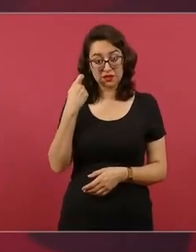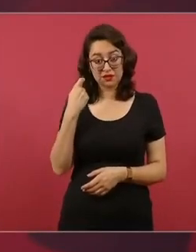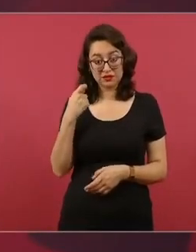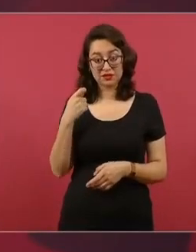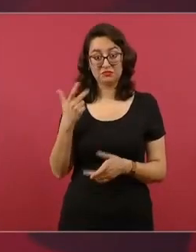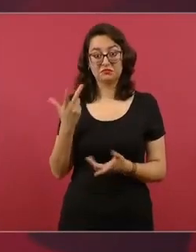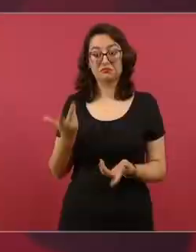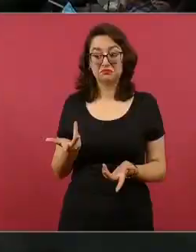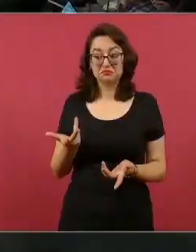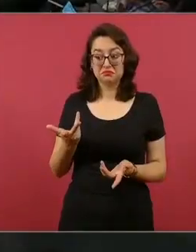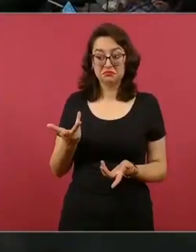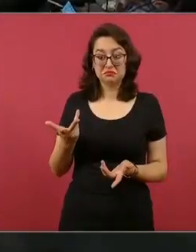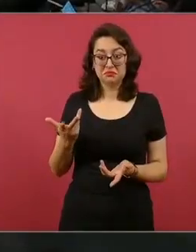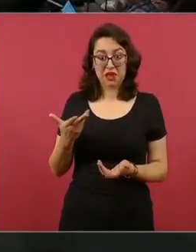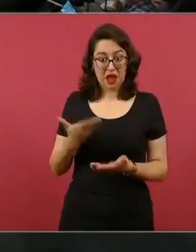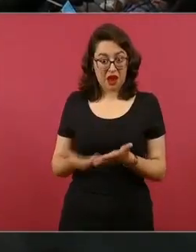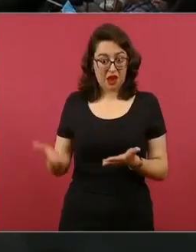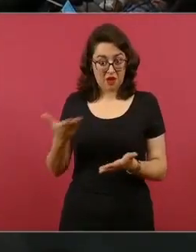los trabajadores